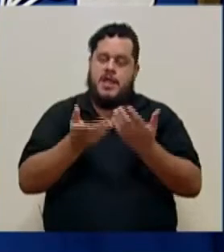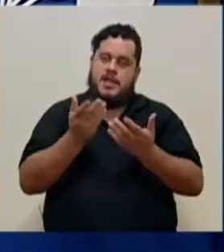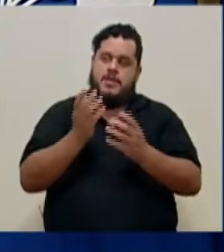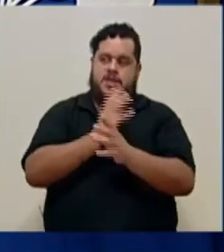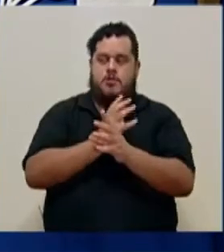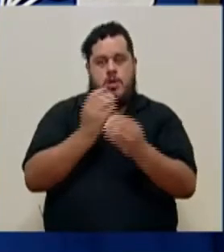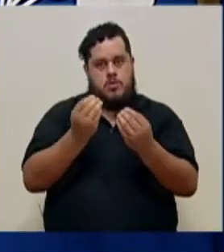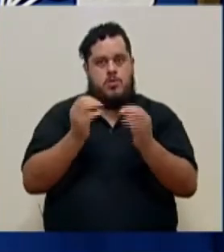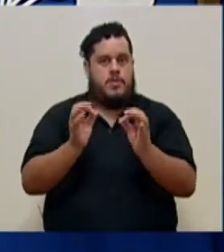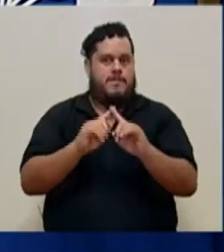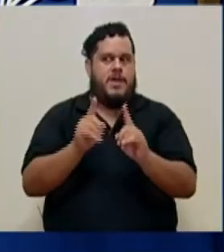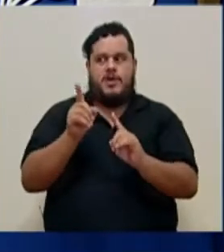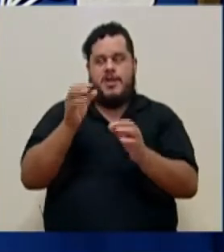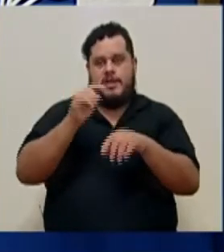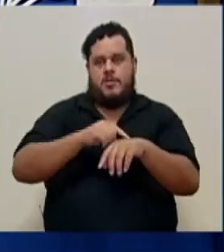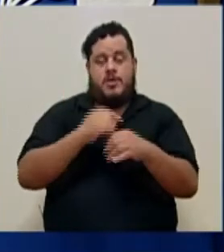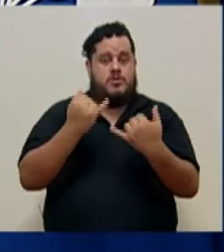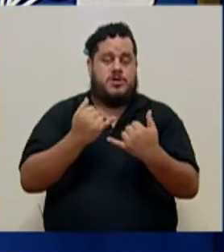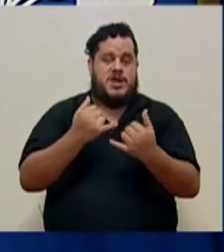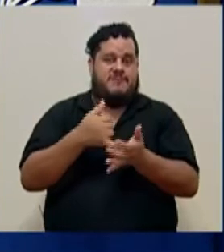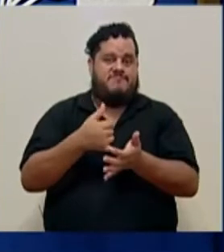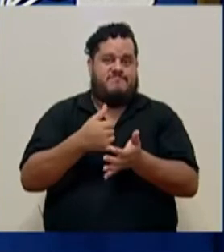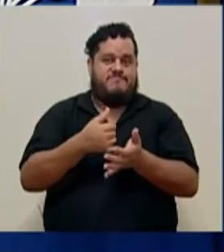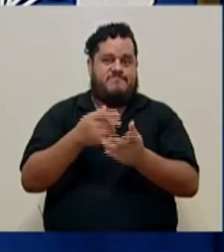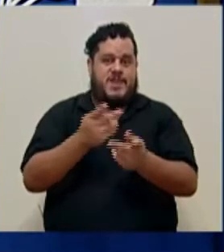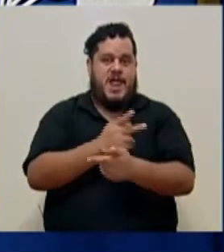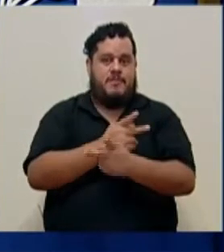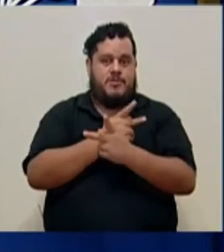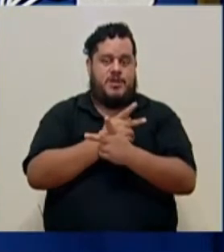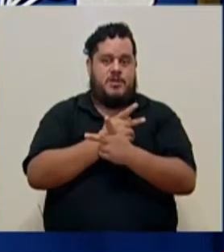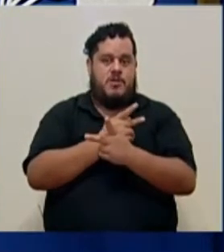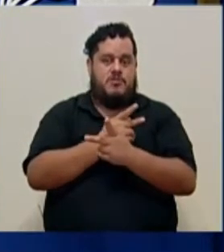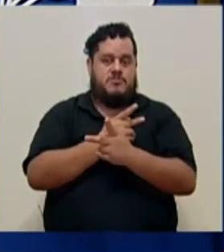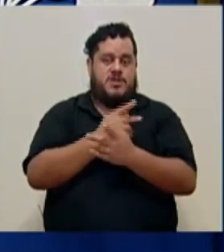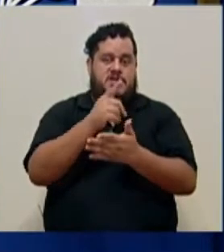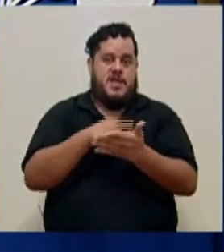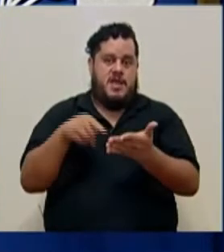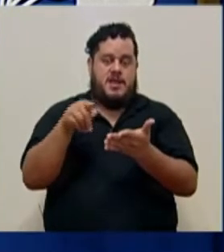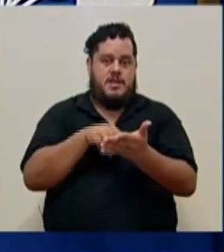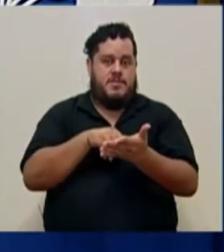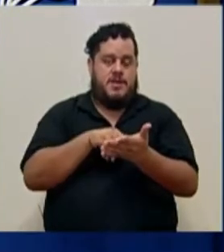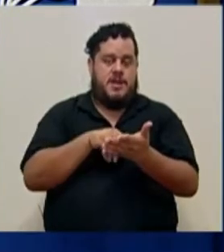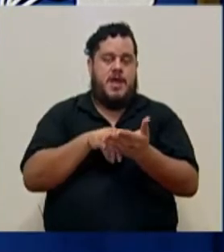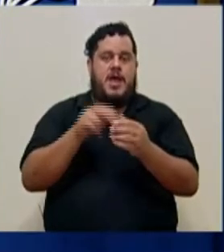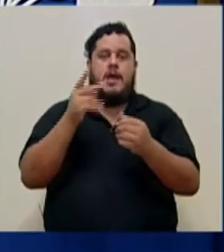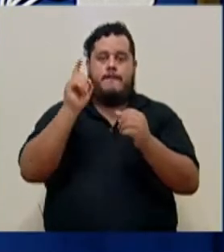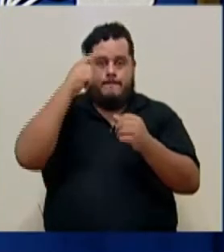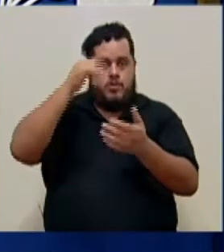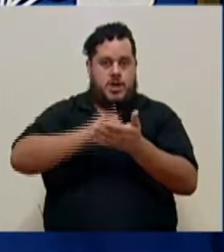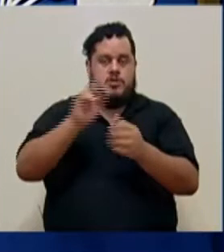ha cuidado suficientemente bien, pero en ese momento ya se vulnera la protección que existía con el uso constante de la